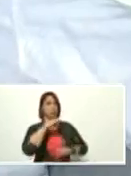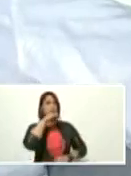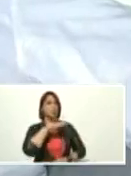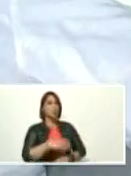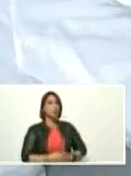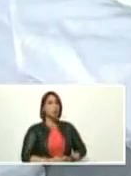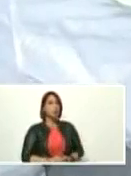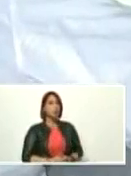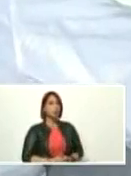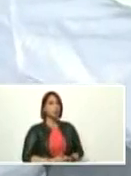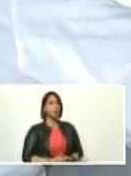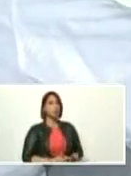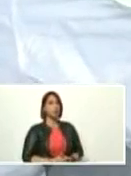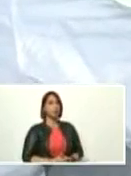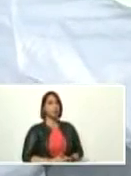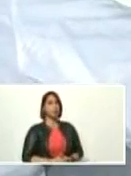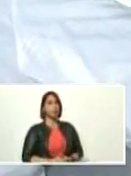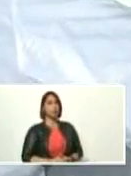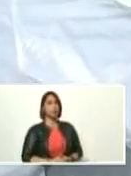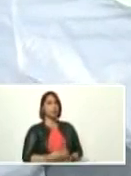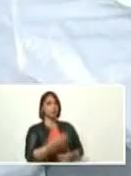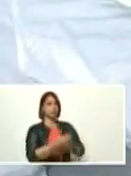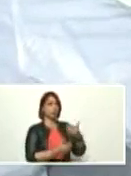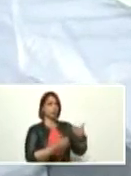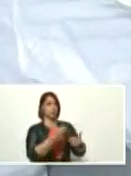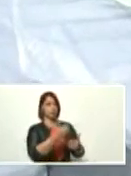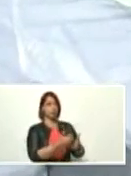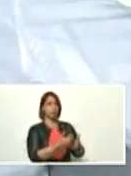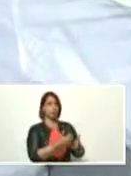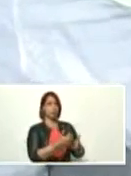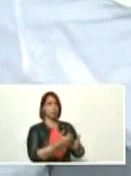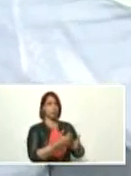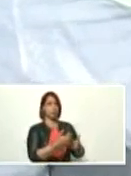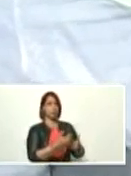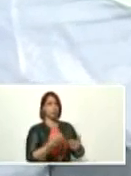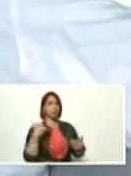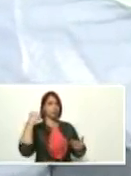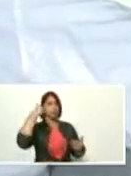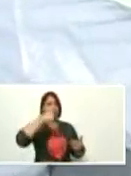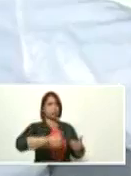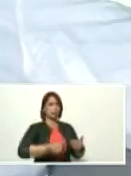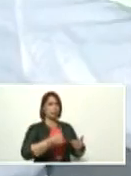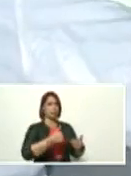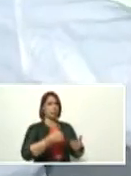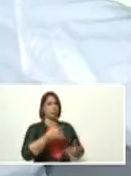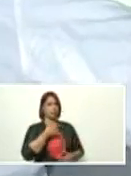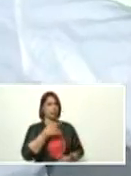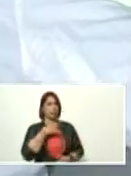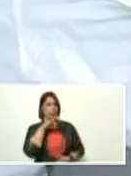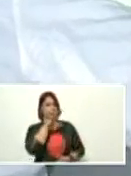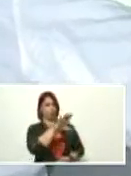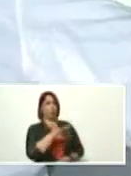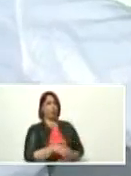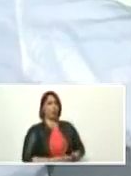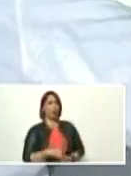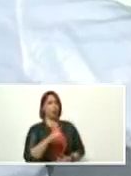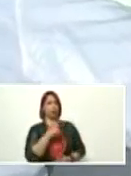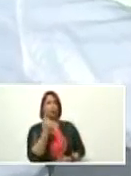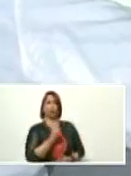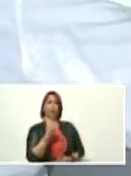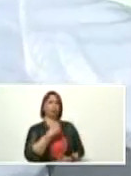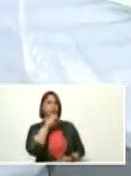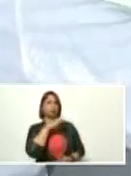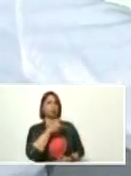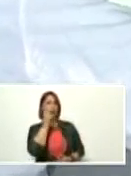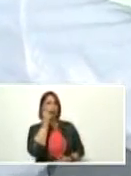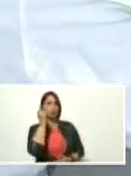historia que lleva adelante una legión de patriotas, no solo historiadores e